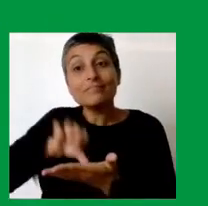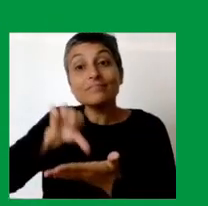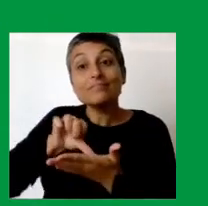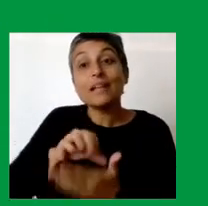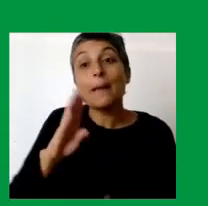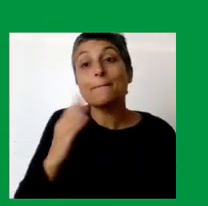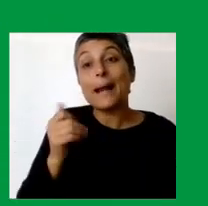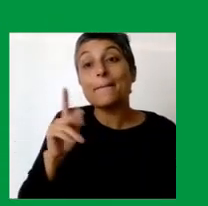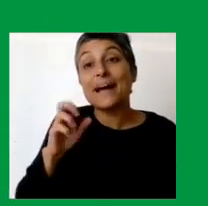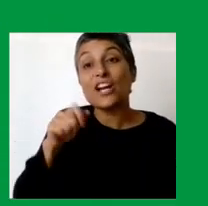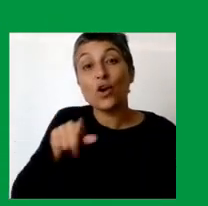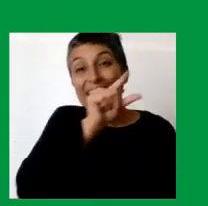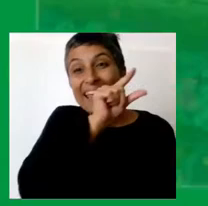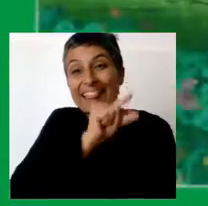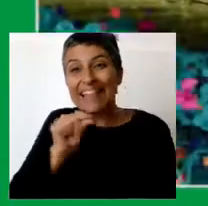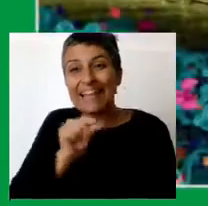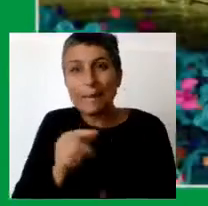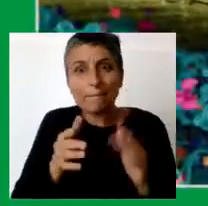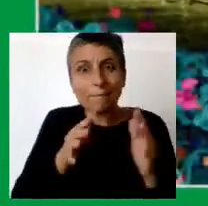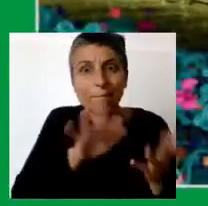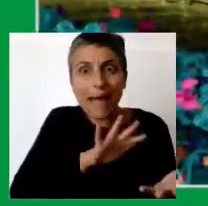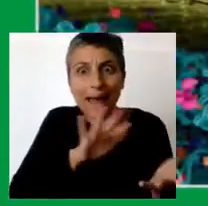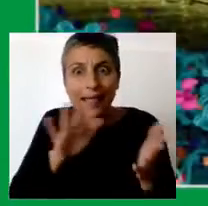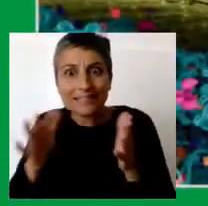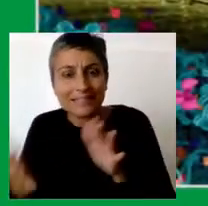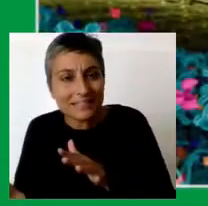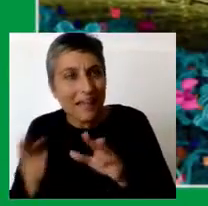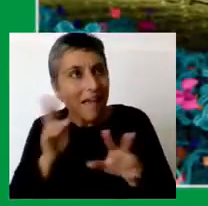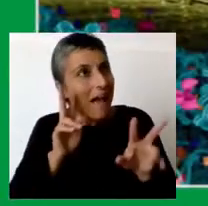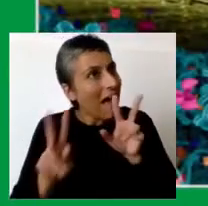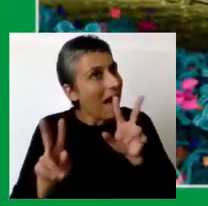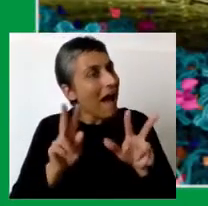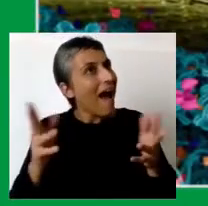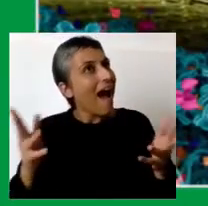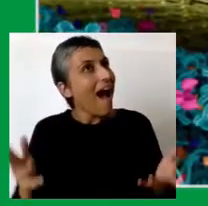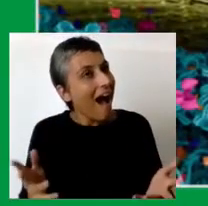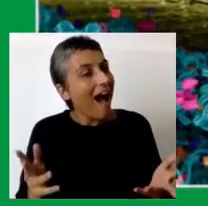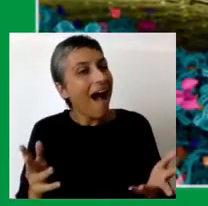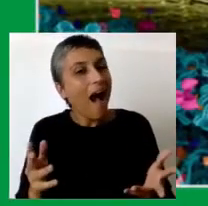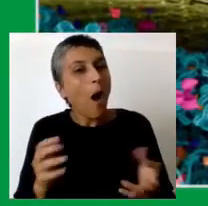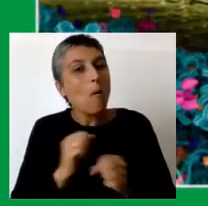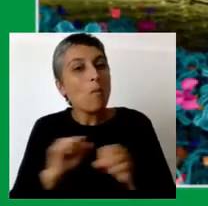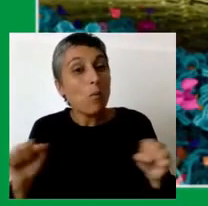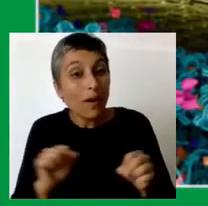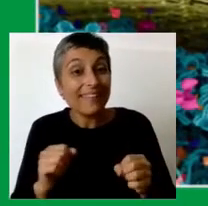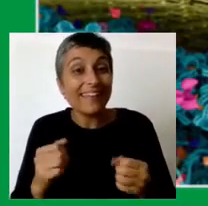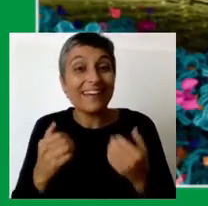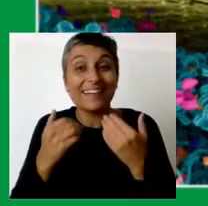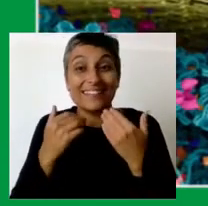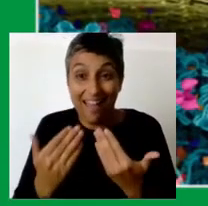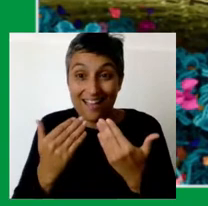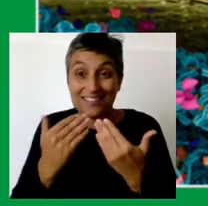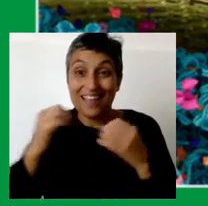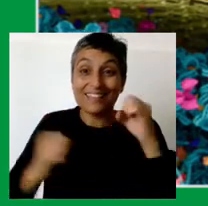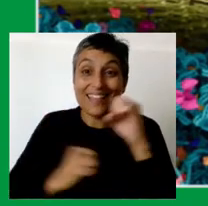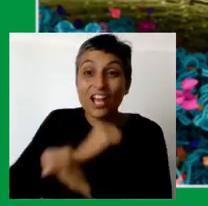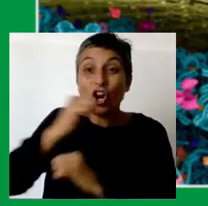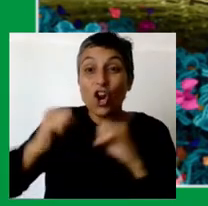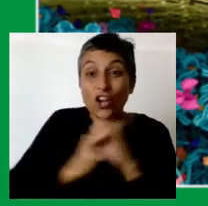Italia. Estas similaridades podemos explotarlas con la tecnología de la narrativa, ¿no? Podemos